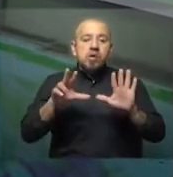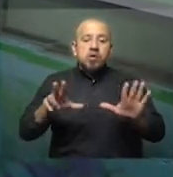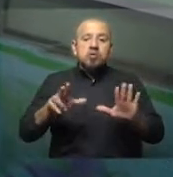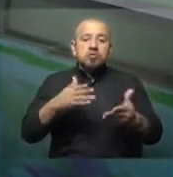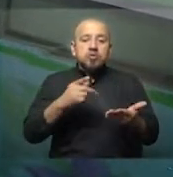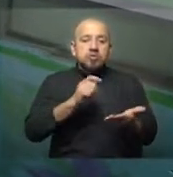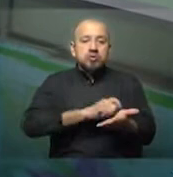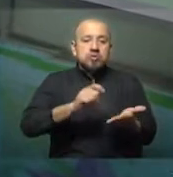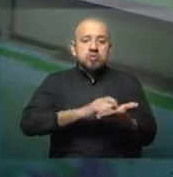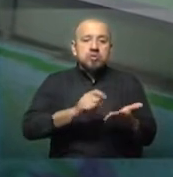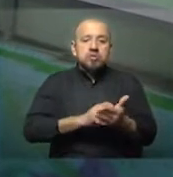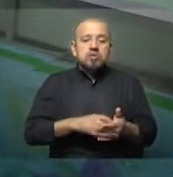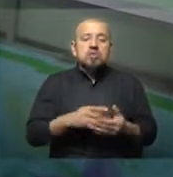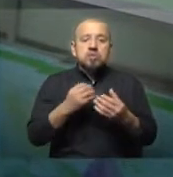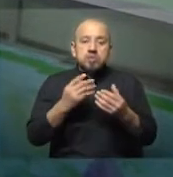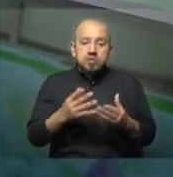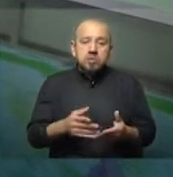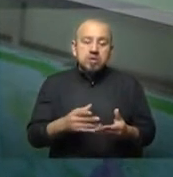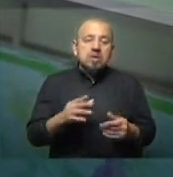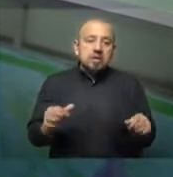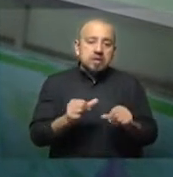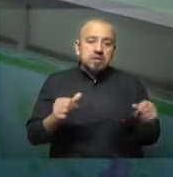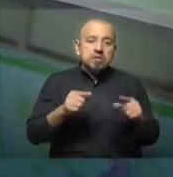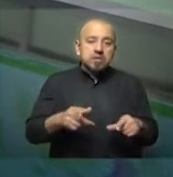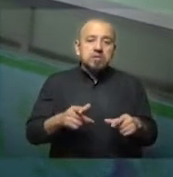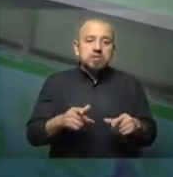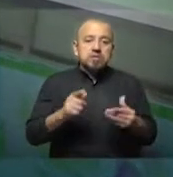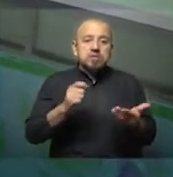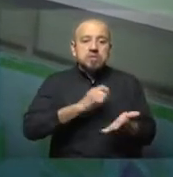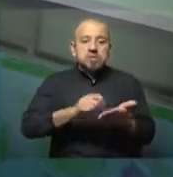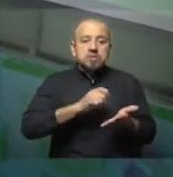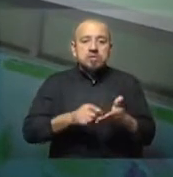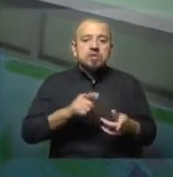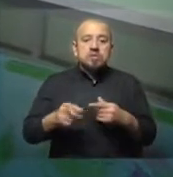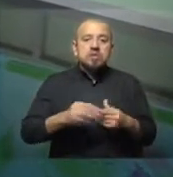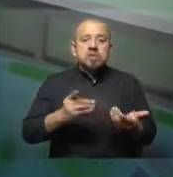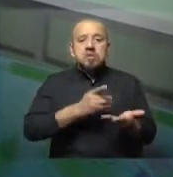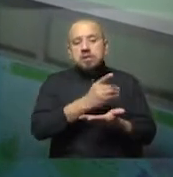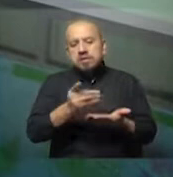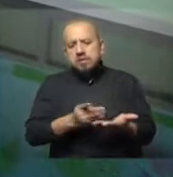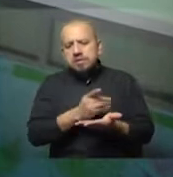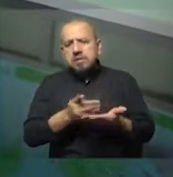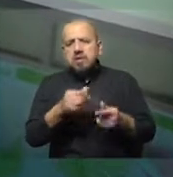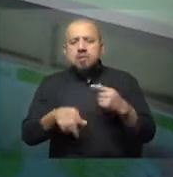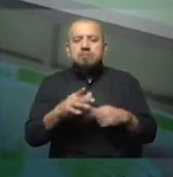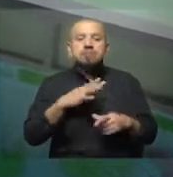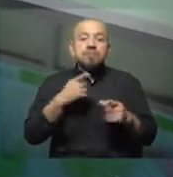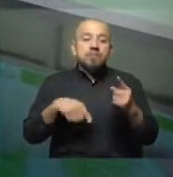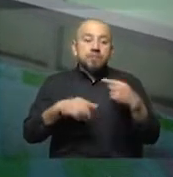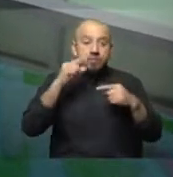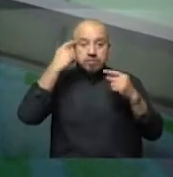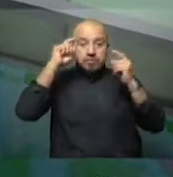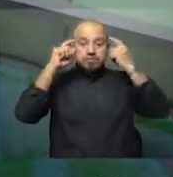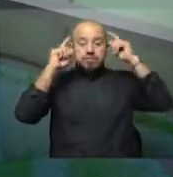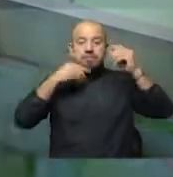escritos pudo hacer la edición de un libro porque no cualquiera puede darle el diseño y todas esas cosas sigo Fue como un emprendimiento